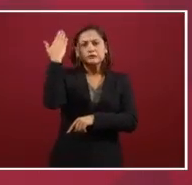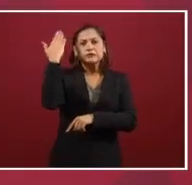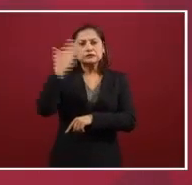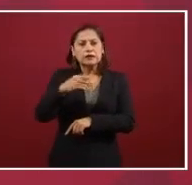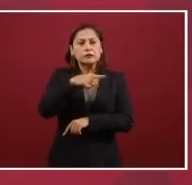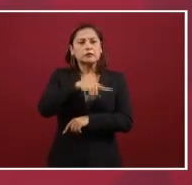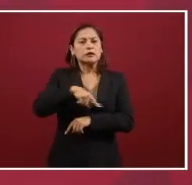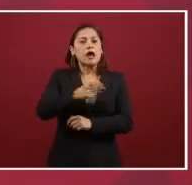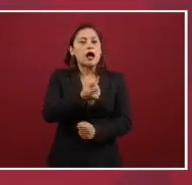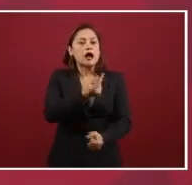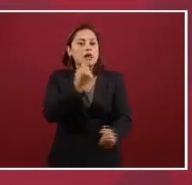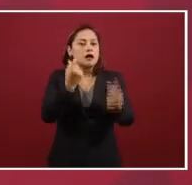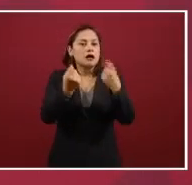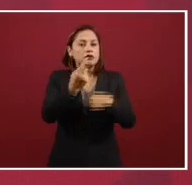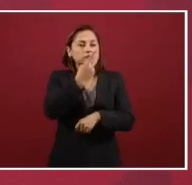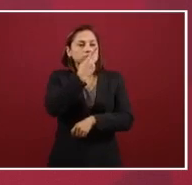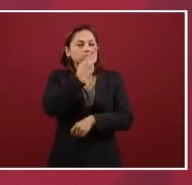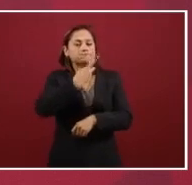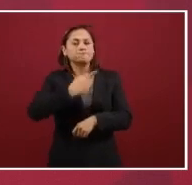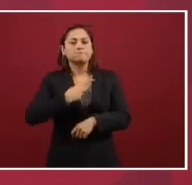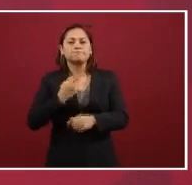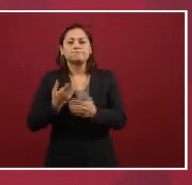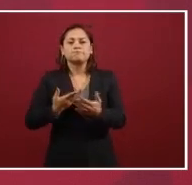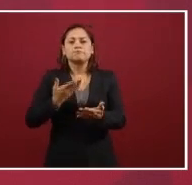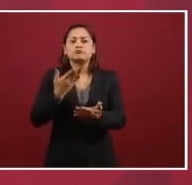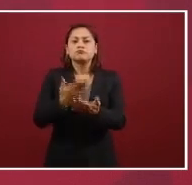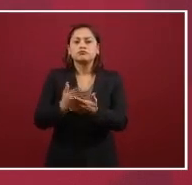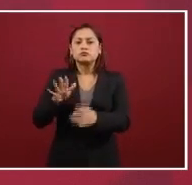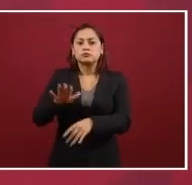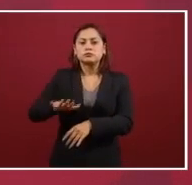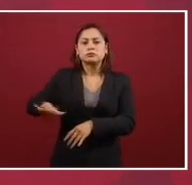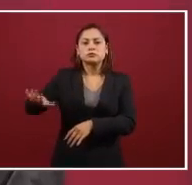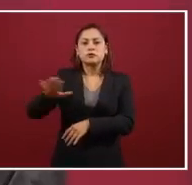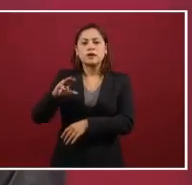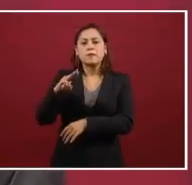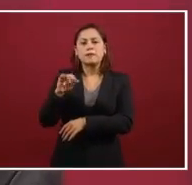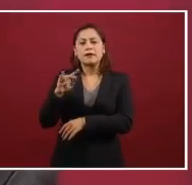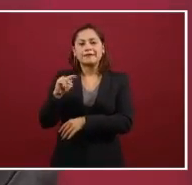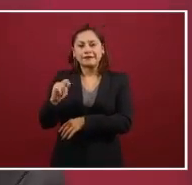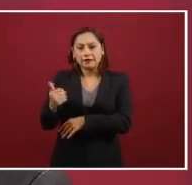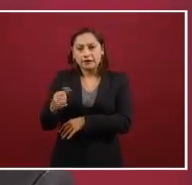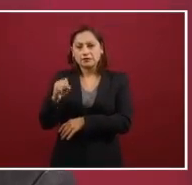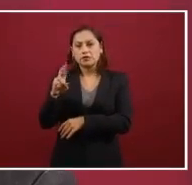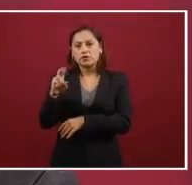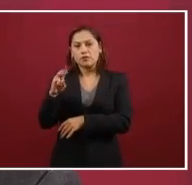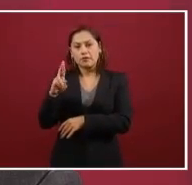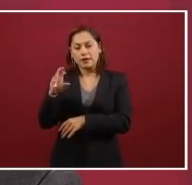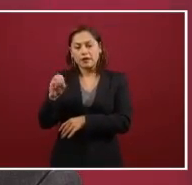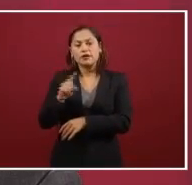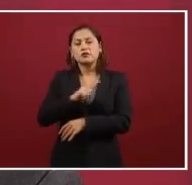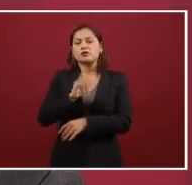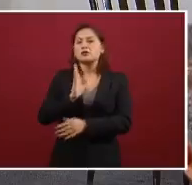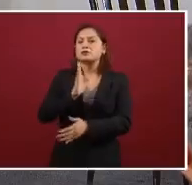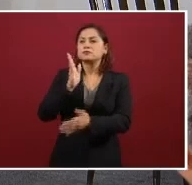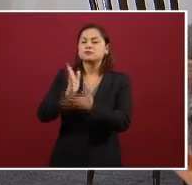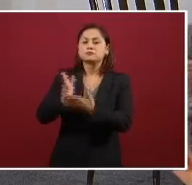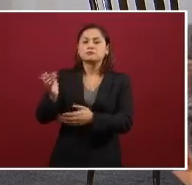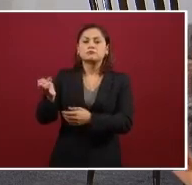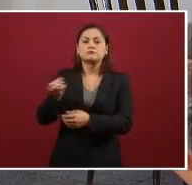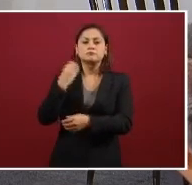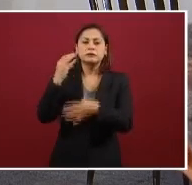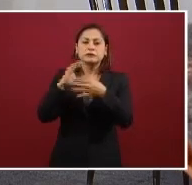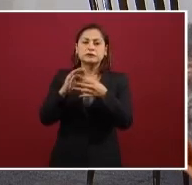hiciéramos una sesión en el Instituto Matías Romero para discutir cuál puede ser el futuro del